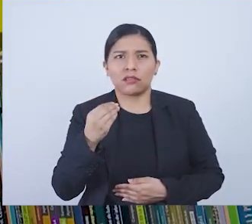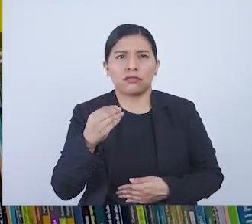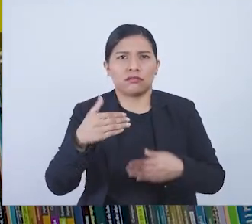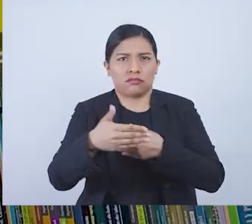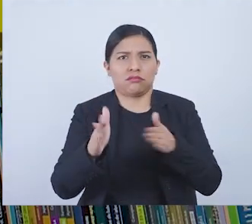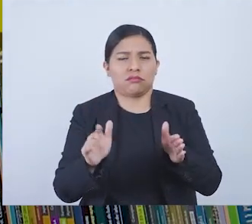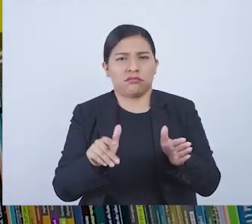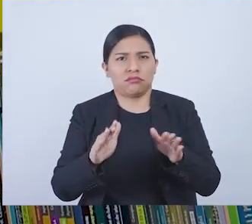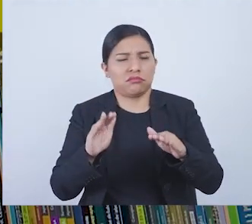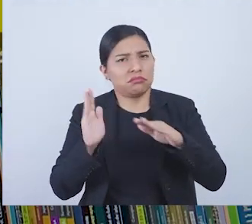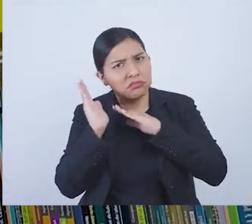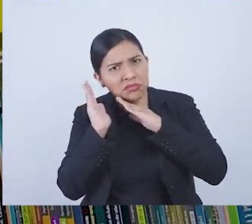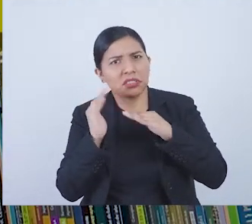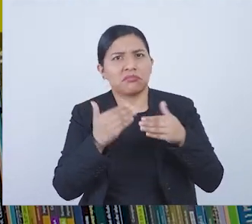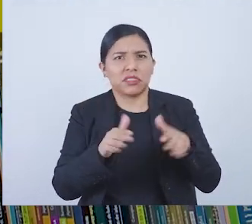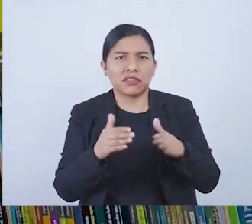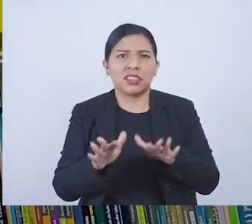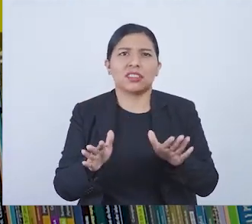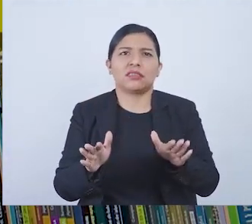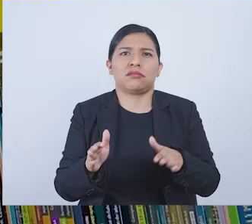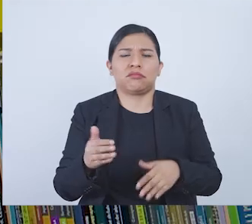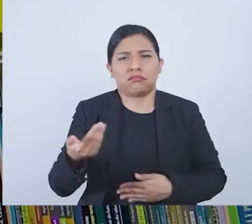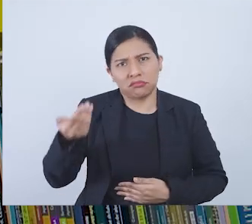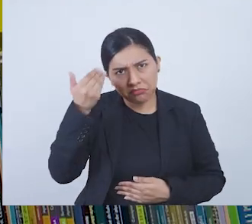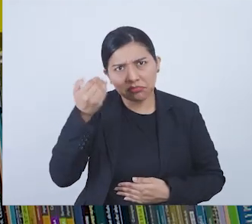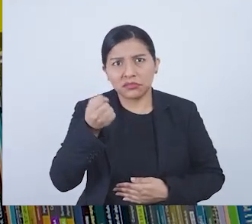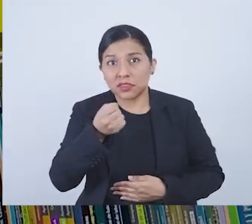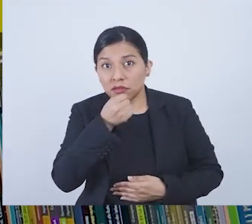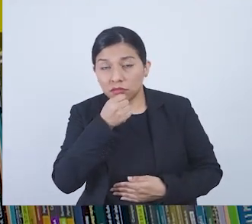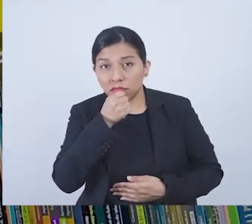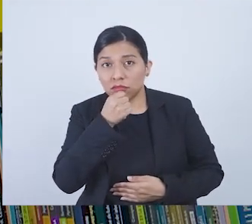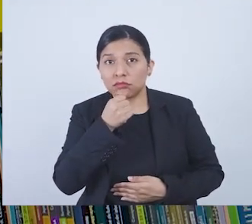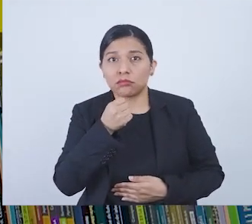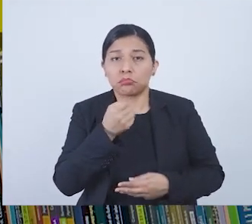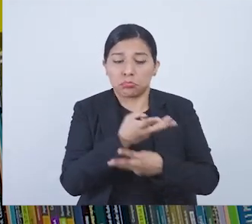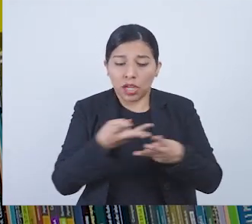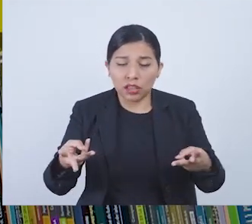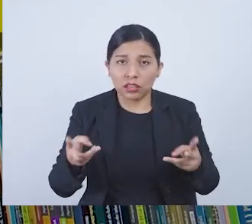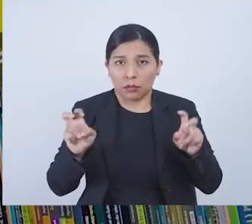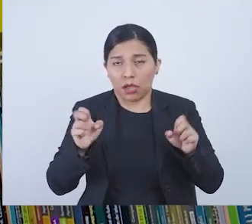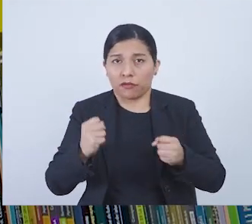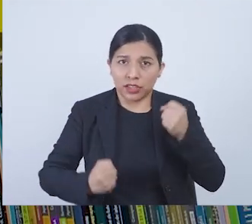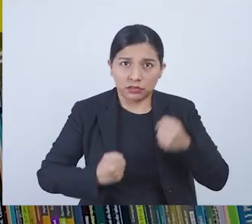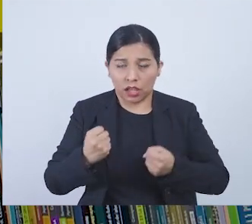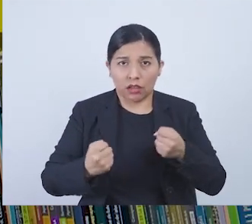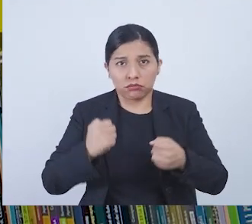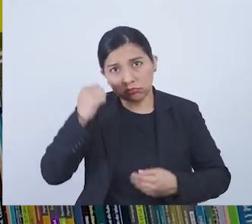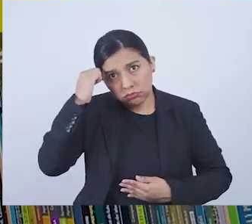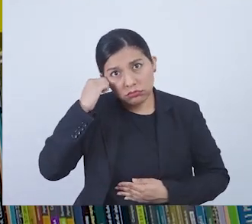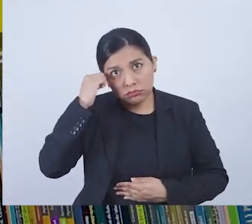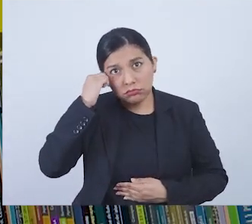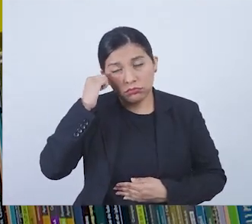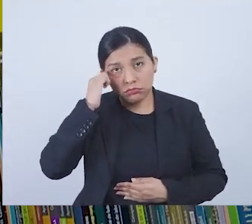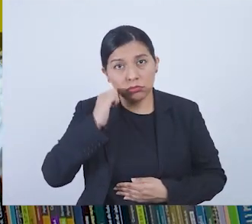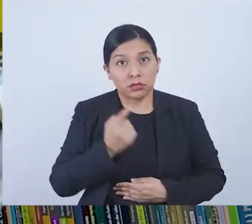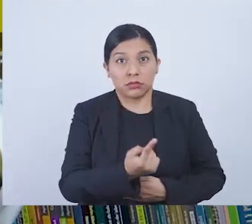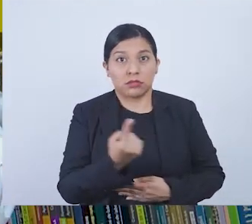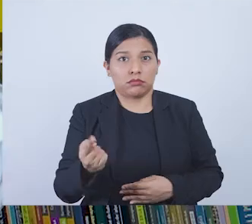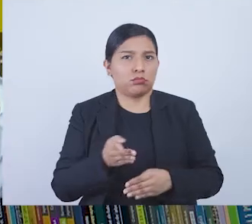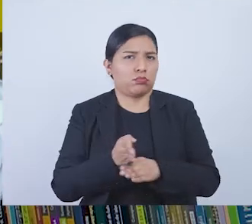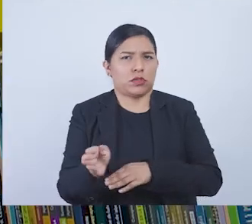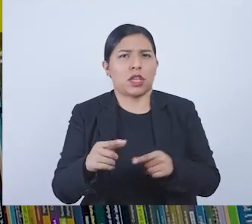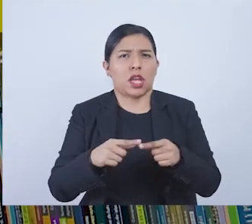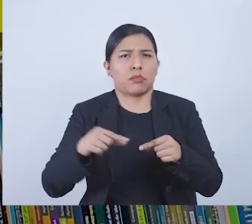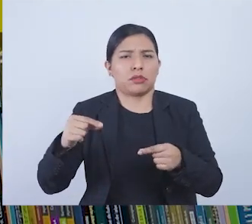veces documentos educativos, material deportivo y vinieron los japoneses a innovar